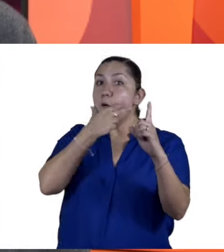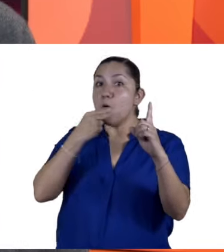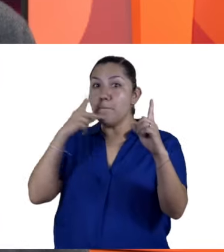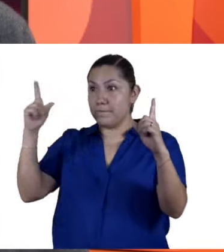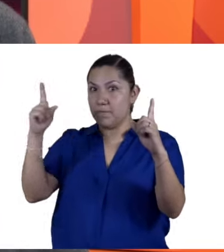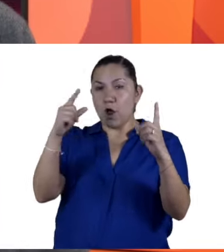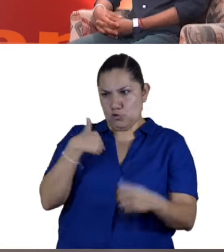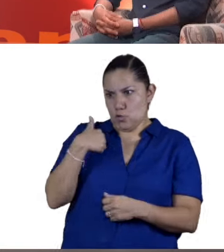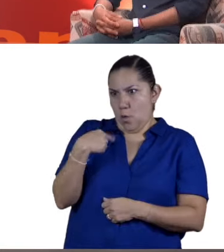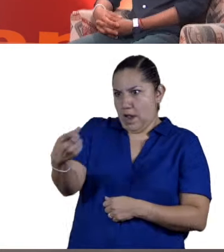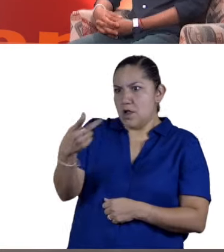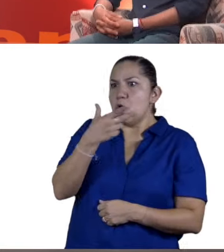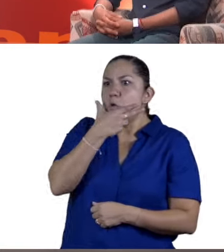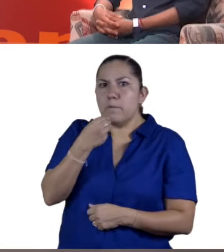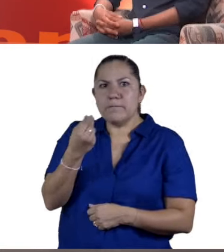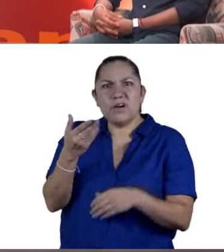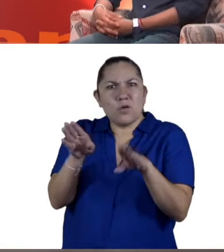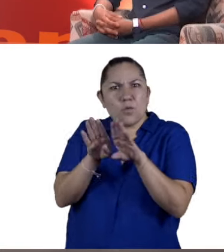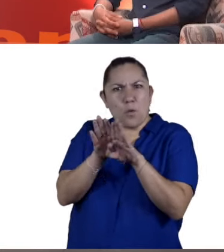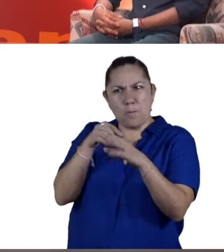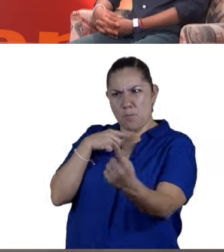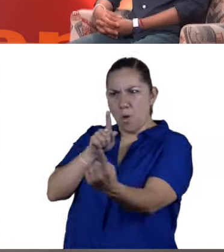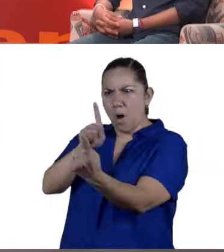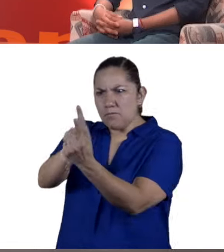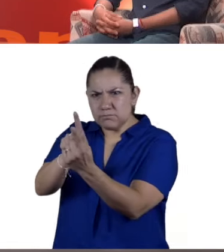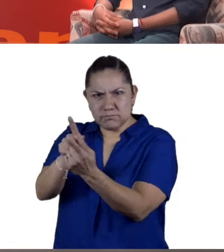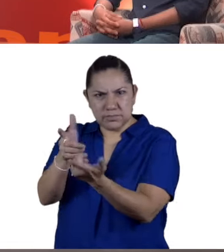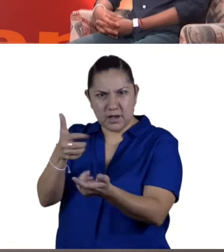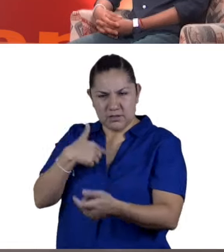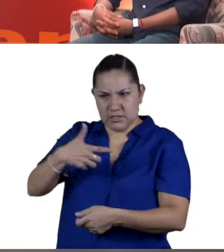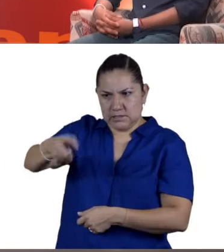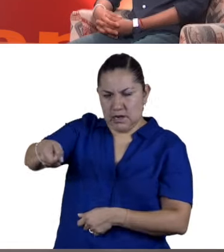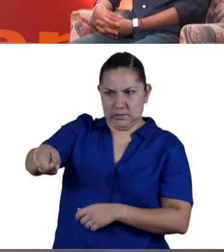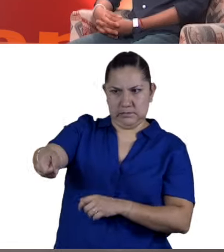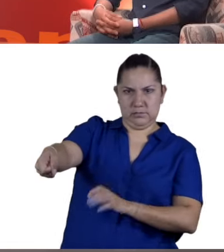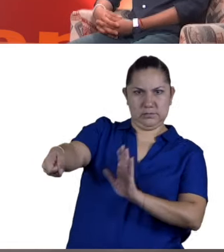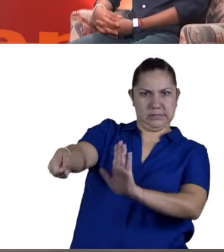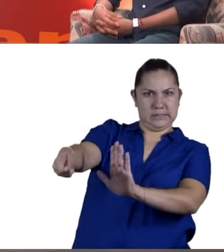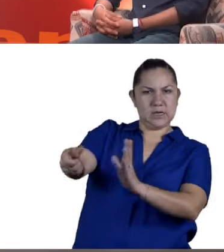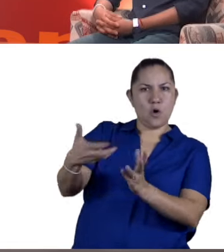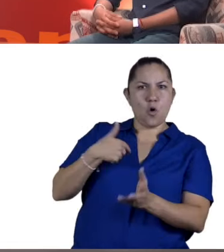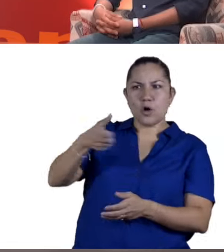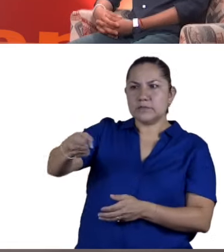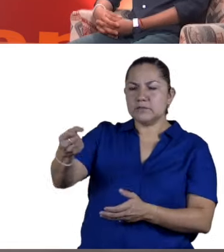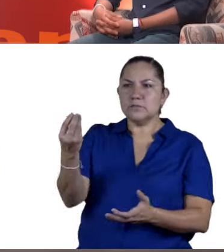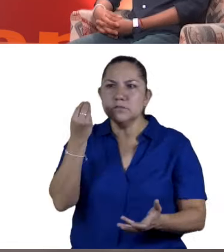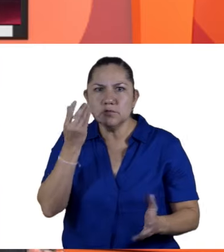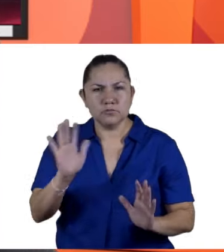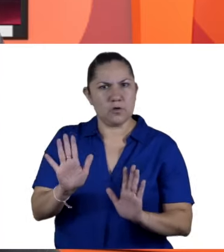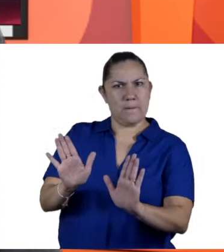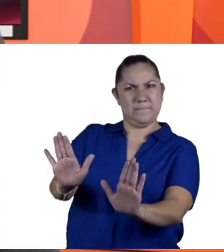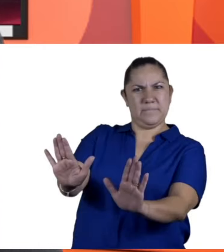a un hombre, pues nunca me la enseñaron. Entonces, que te saluden, o que ponen distancia.